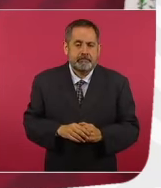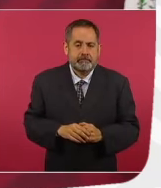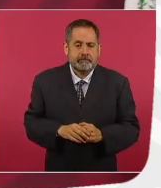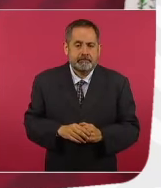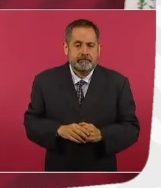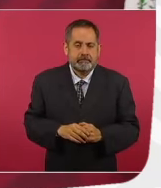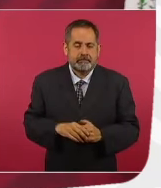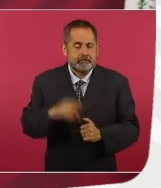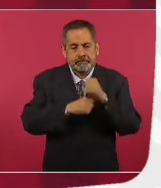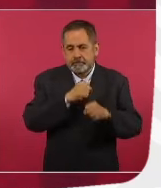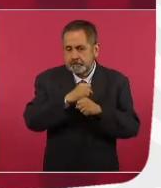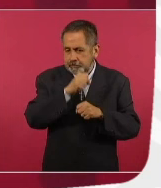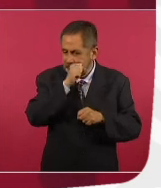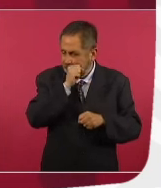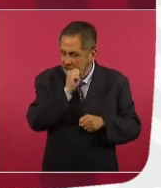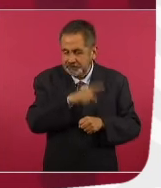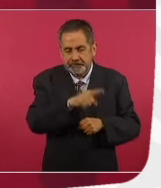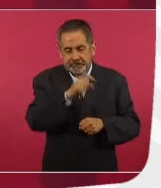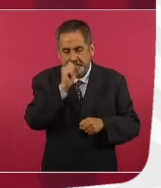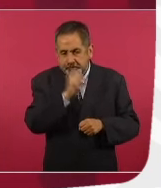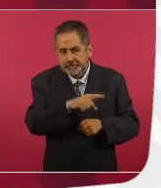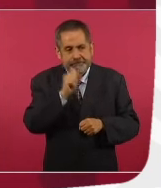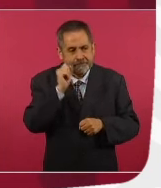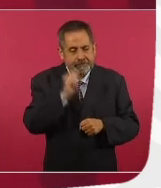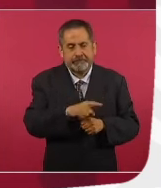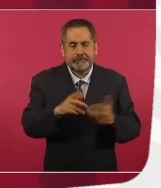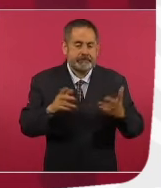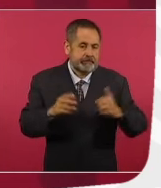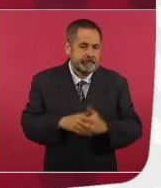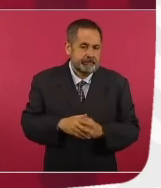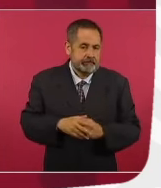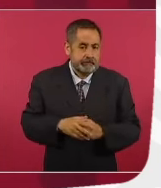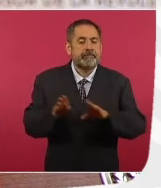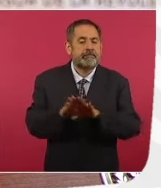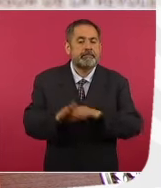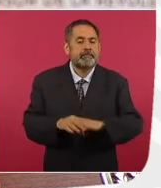de siempre Entonces ahora